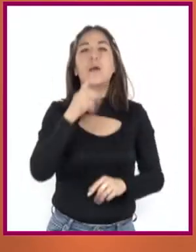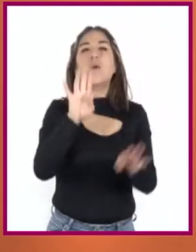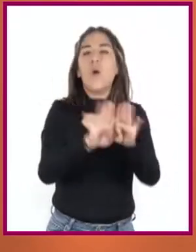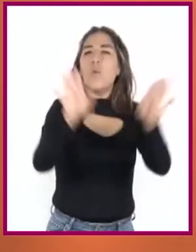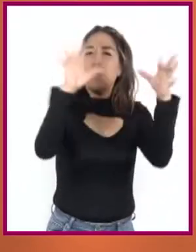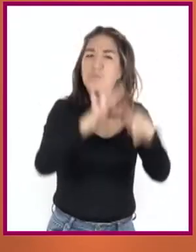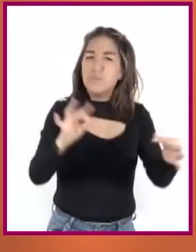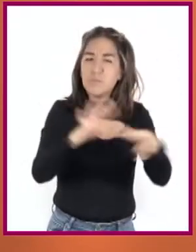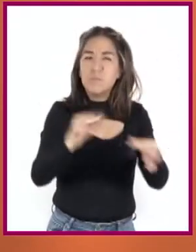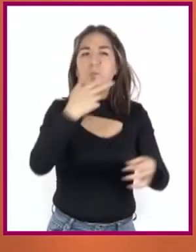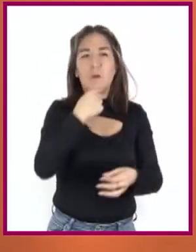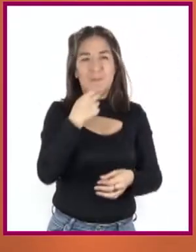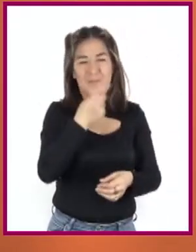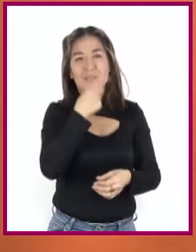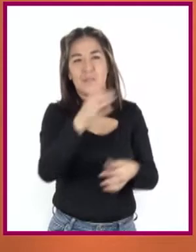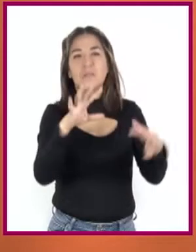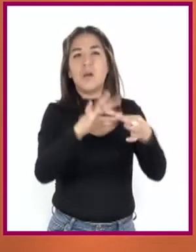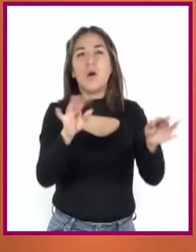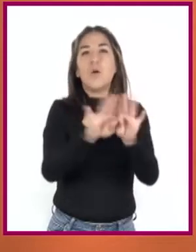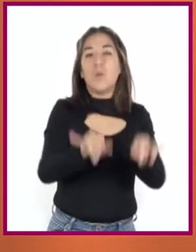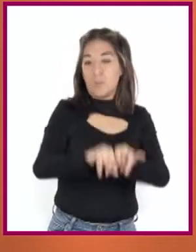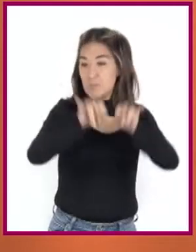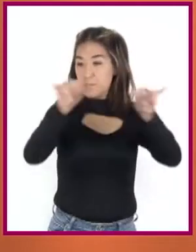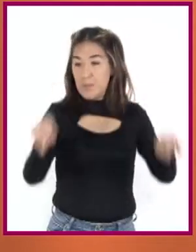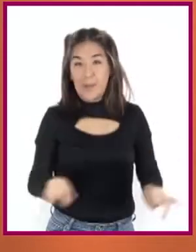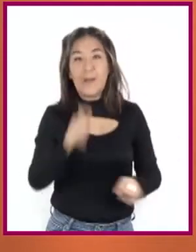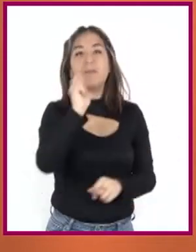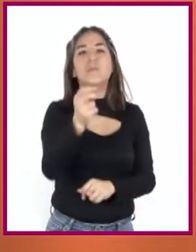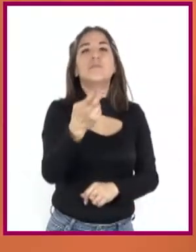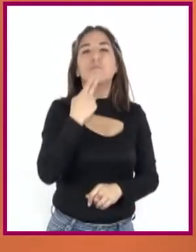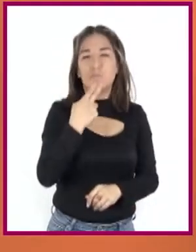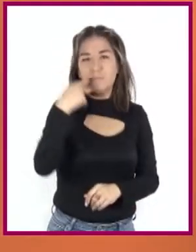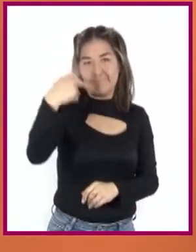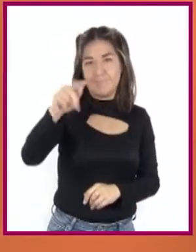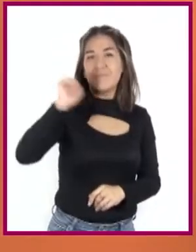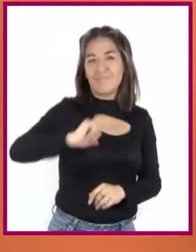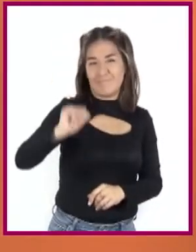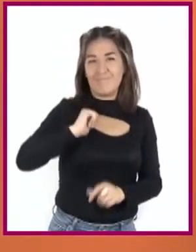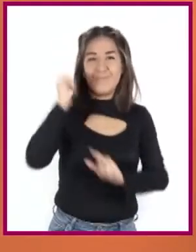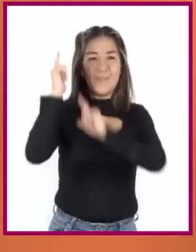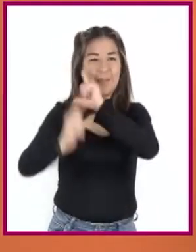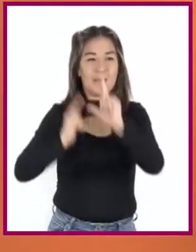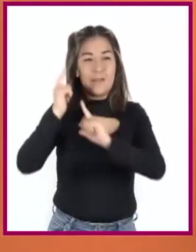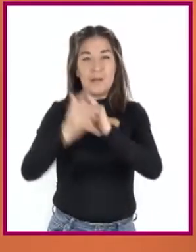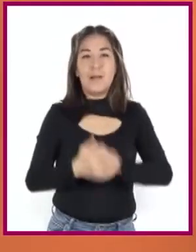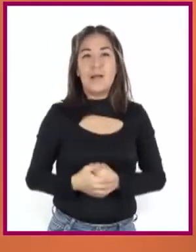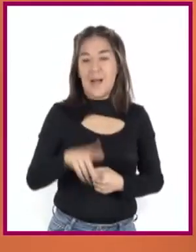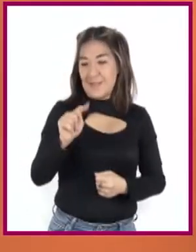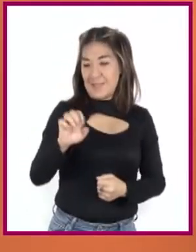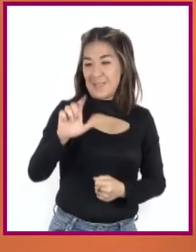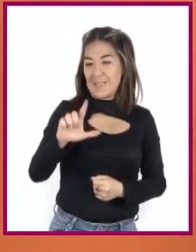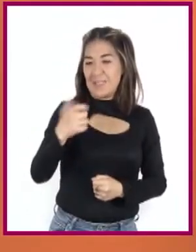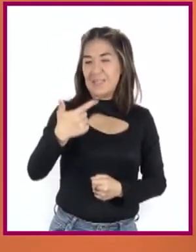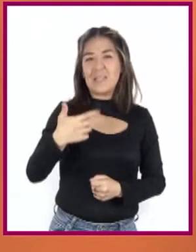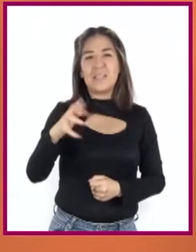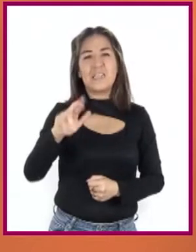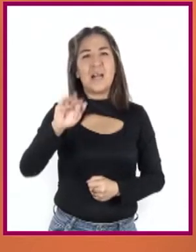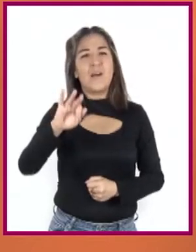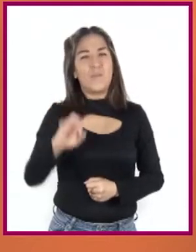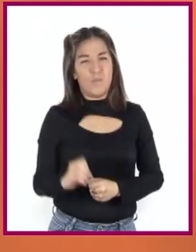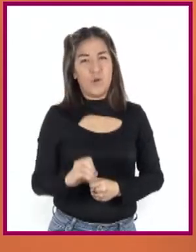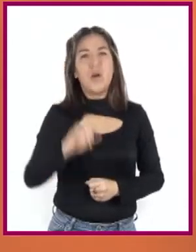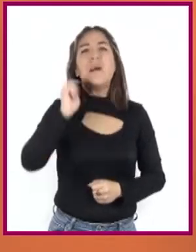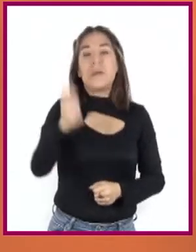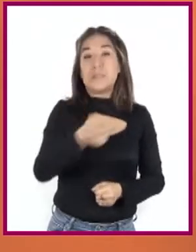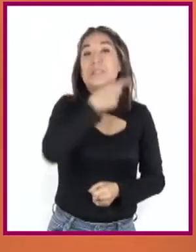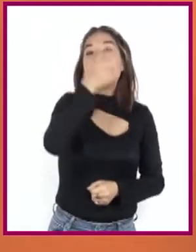de comunicaciones a larga distancia utilizado en la antigua Grecia: el telégrafo hidráulico, que según